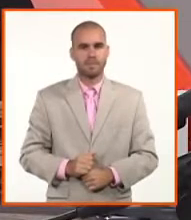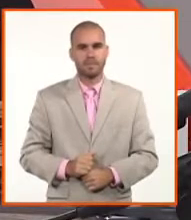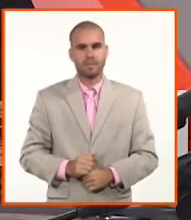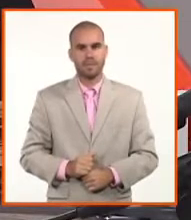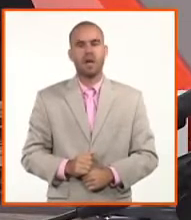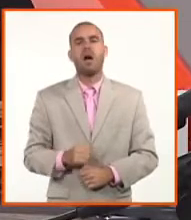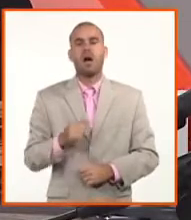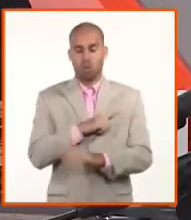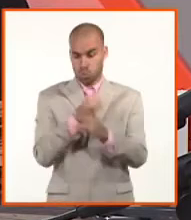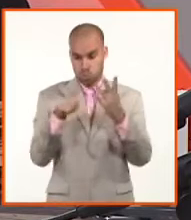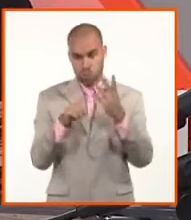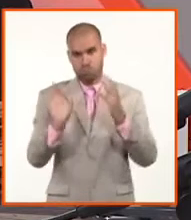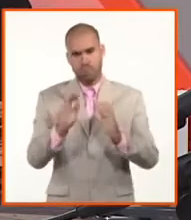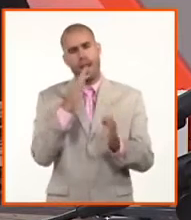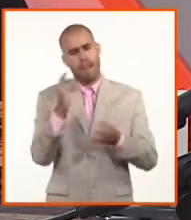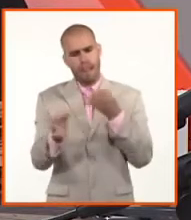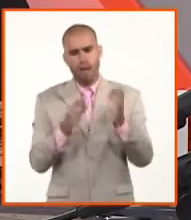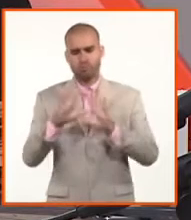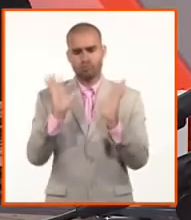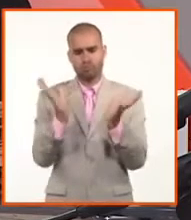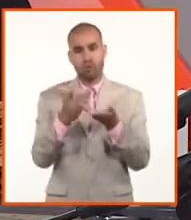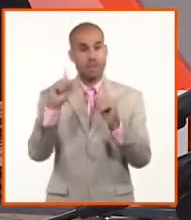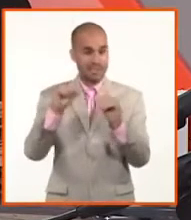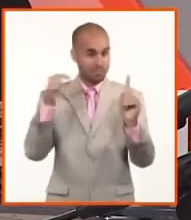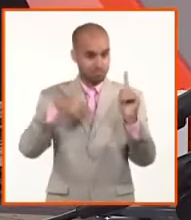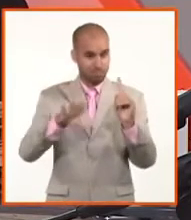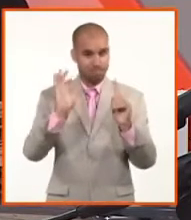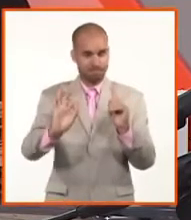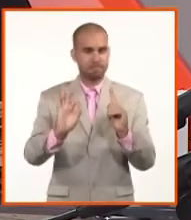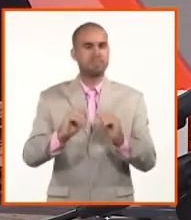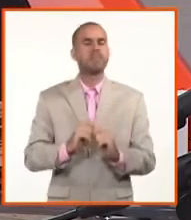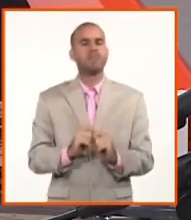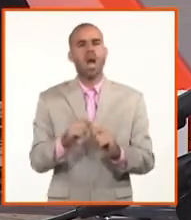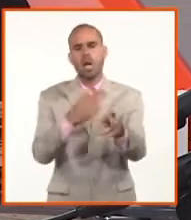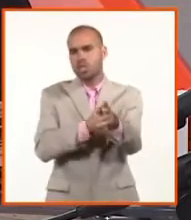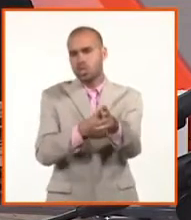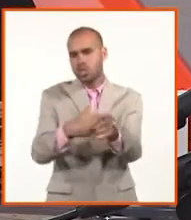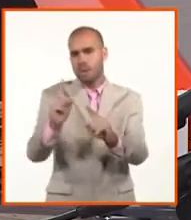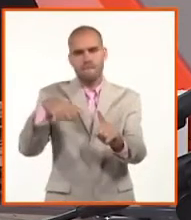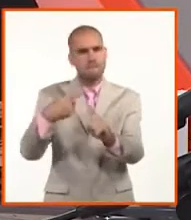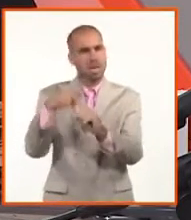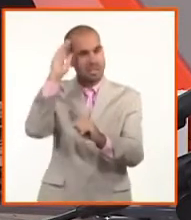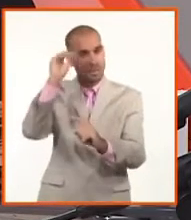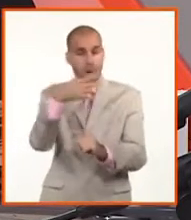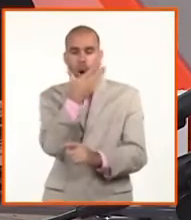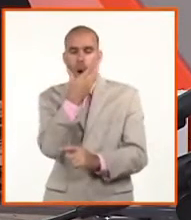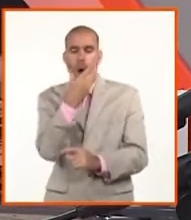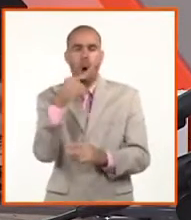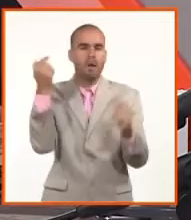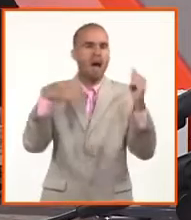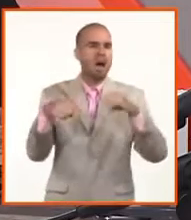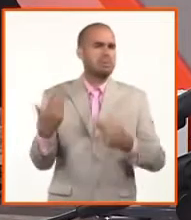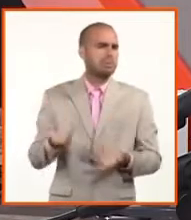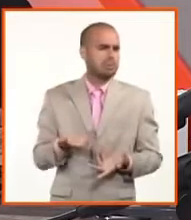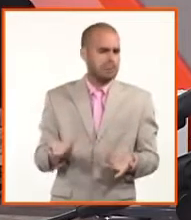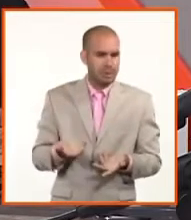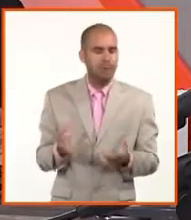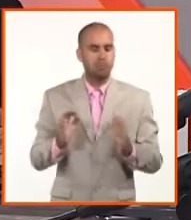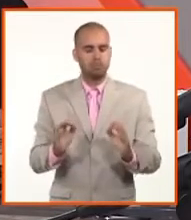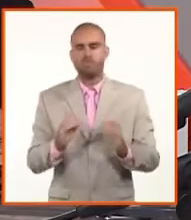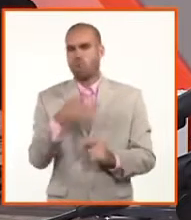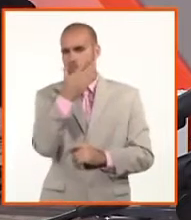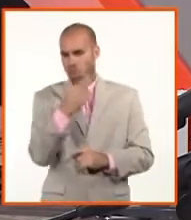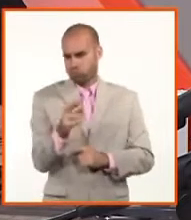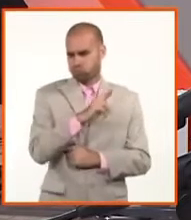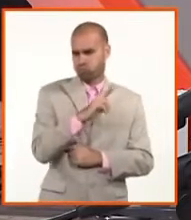mesa redonda de hoy. Esta mirada a la historia, pero sobre todo al presente, a lo que las generaciones actuales de jóvenes